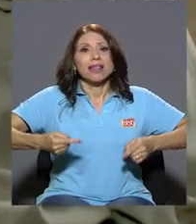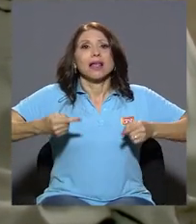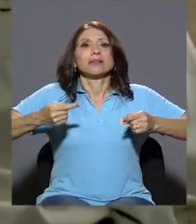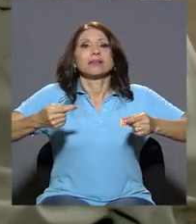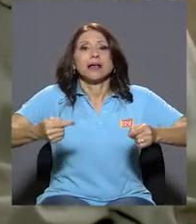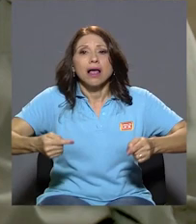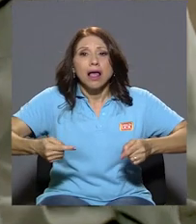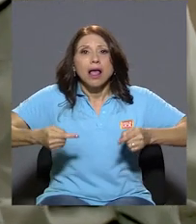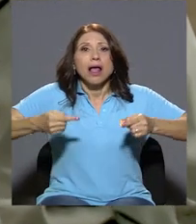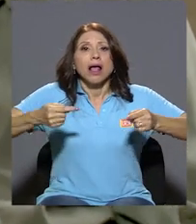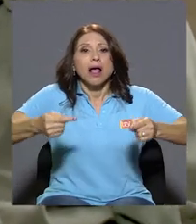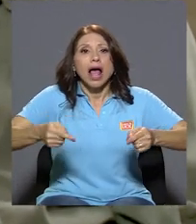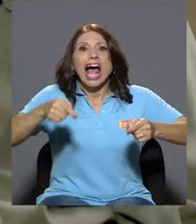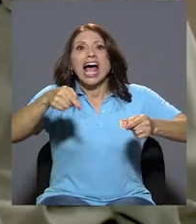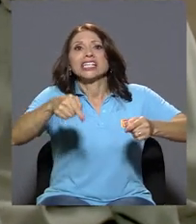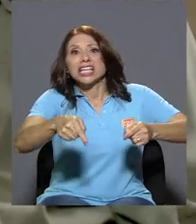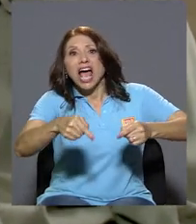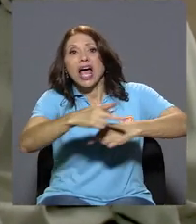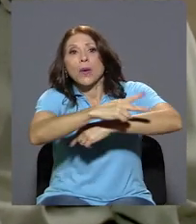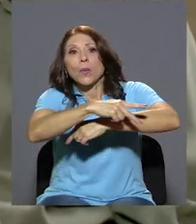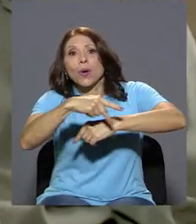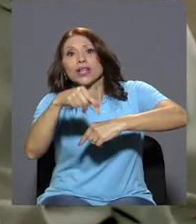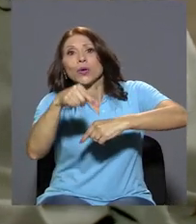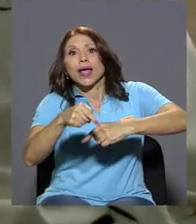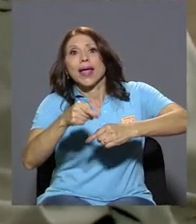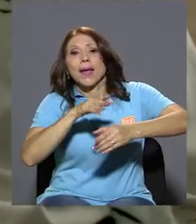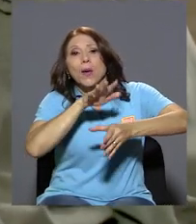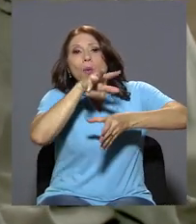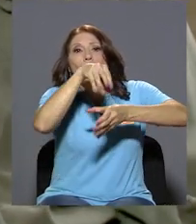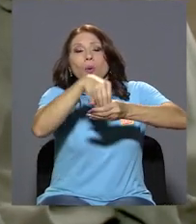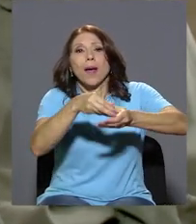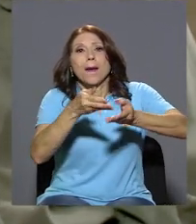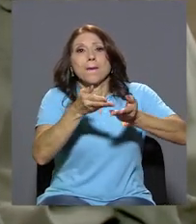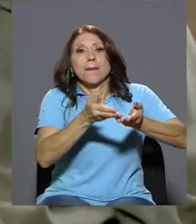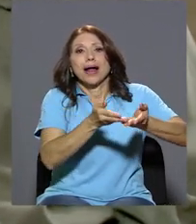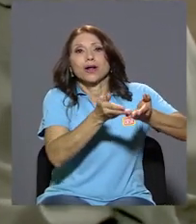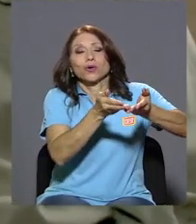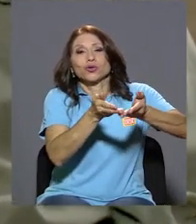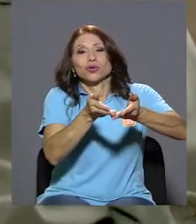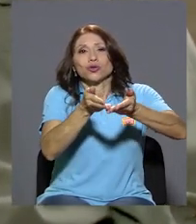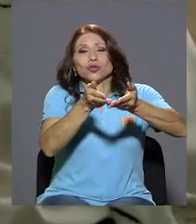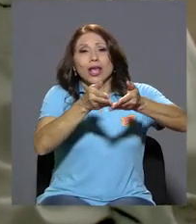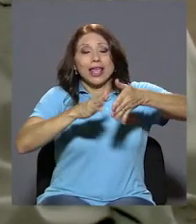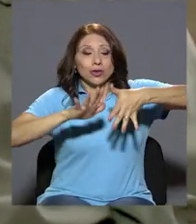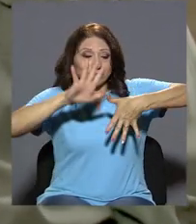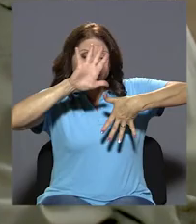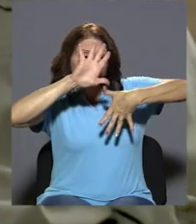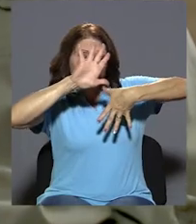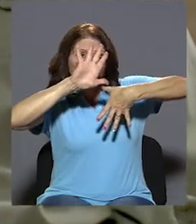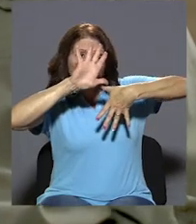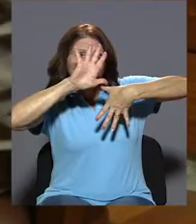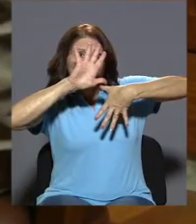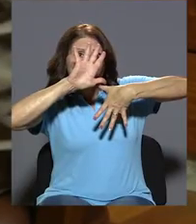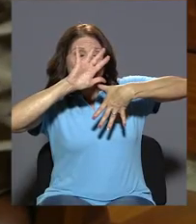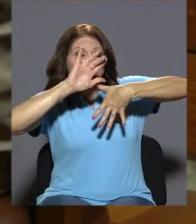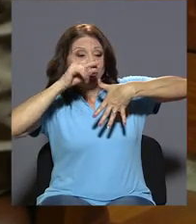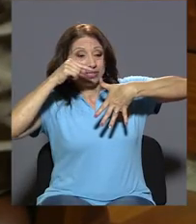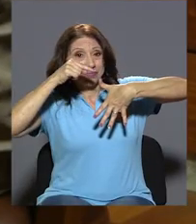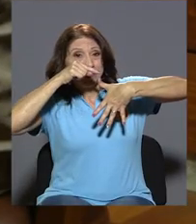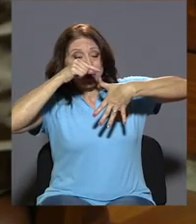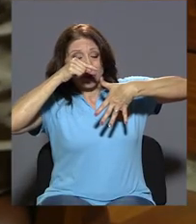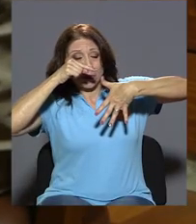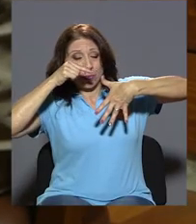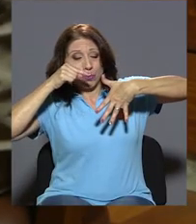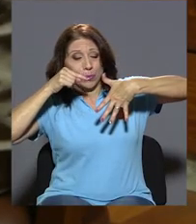barcos darle toda la vuelta al continente bajar hasta chile dar la vuelta al continente para enrumbarse a